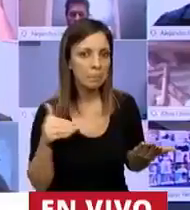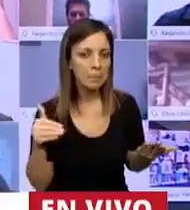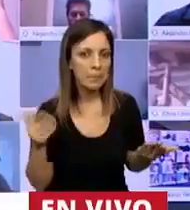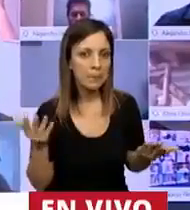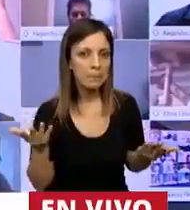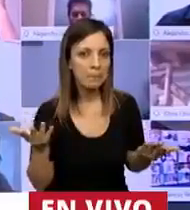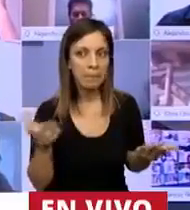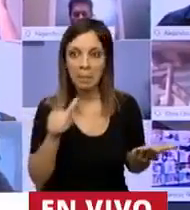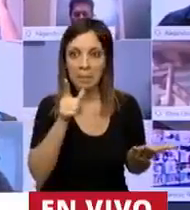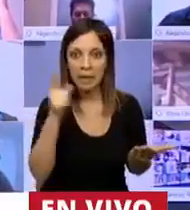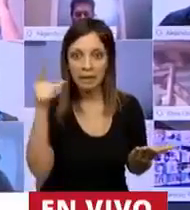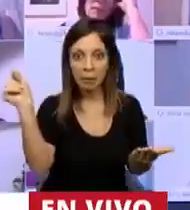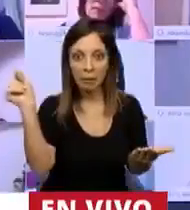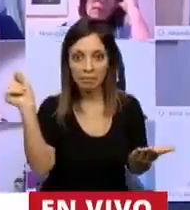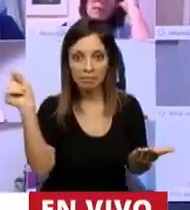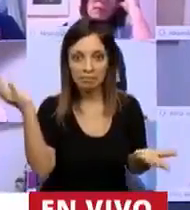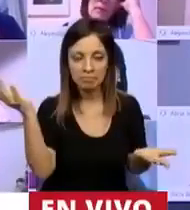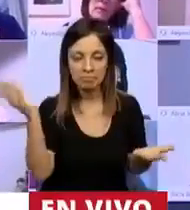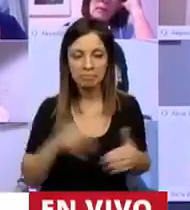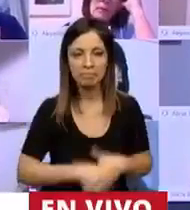Se fue.